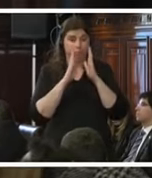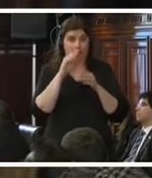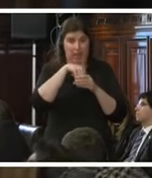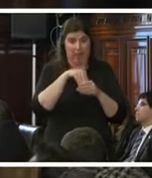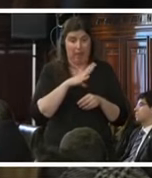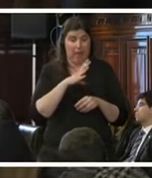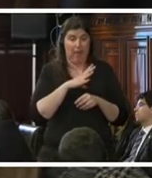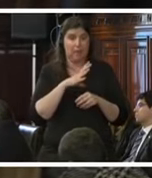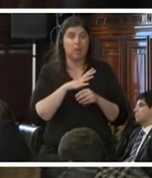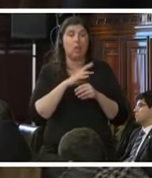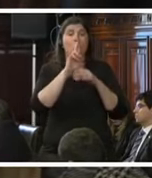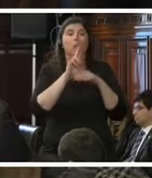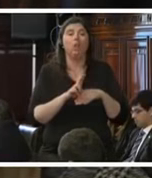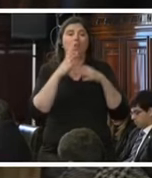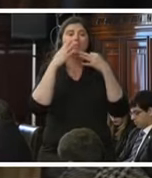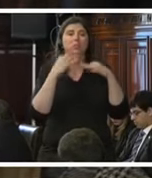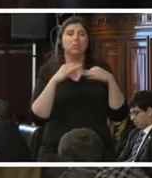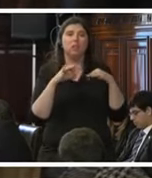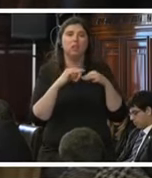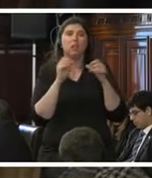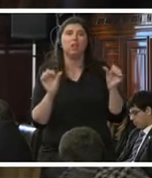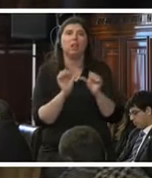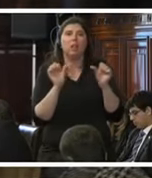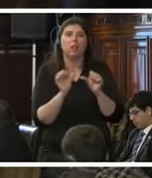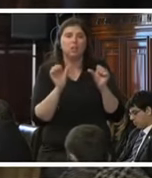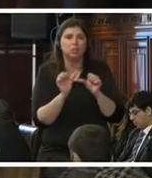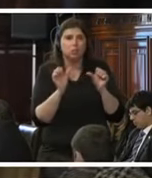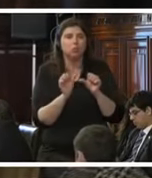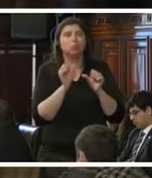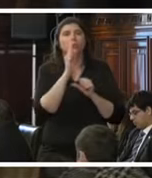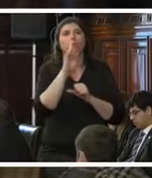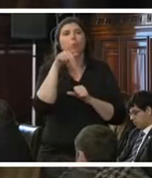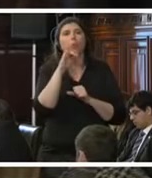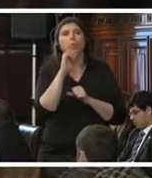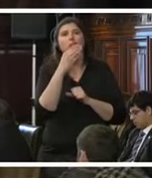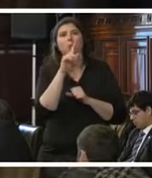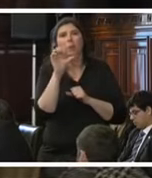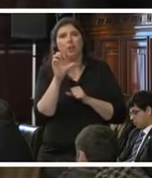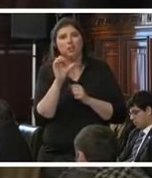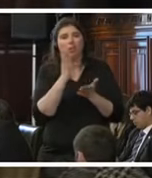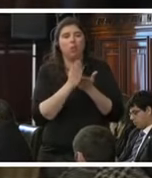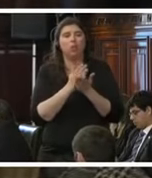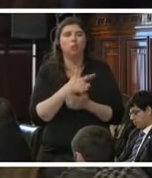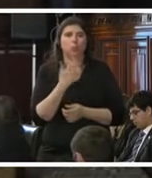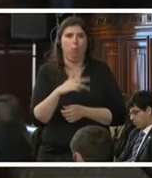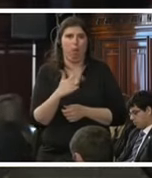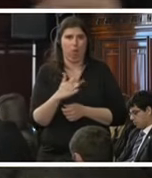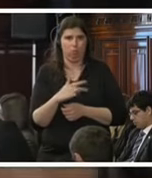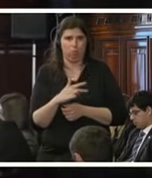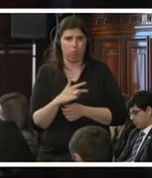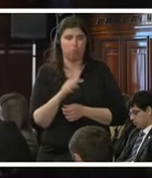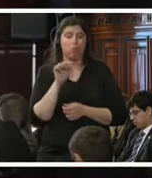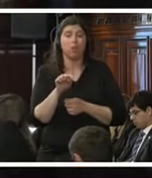mencionar a la Unidad Especializada en Hechos Punibles contra los Derechos Humanos. Este sistema arrojaría alertas en